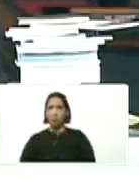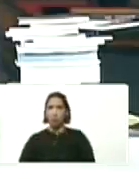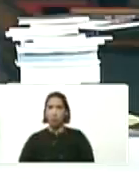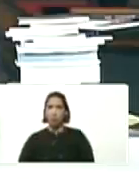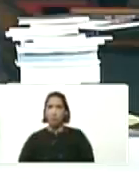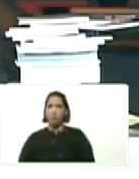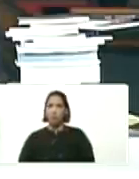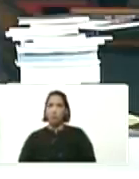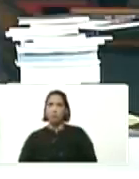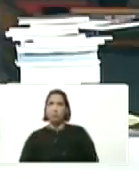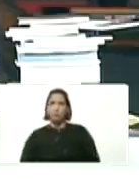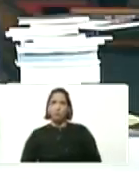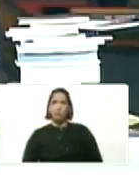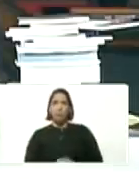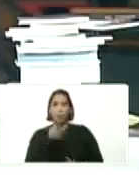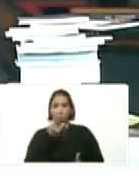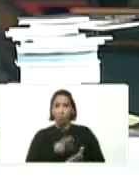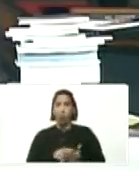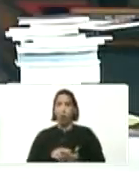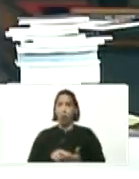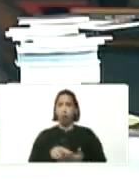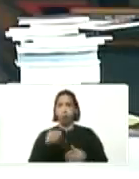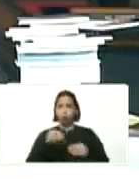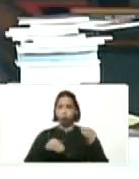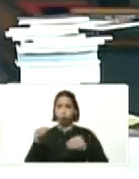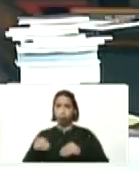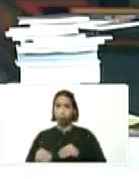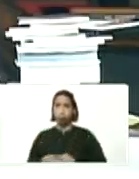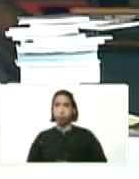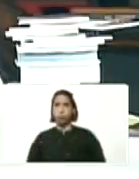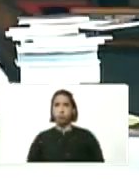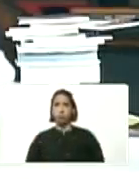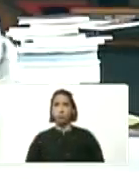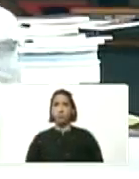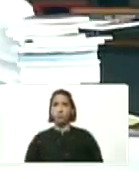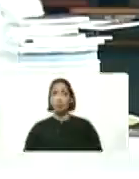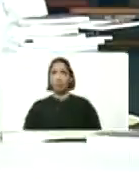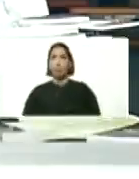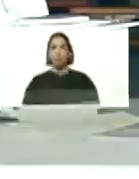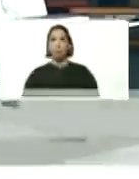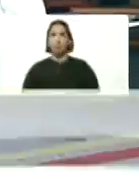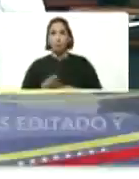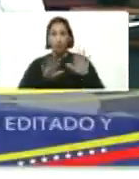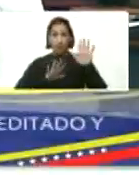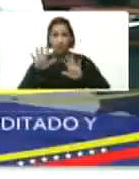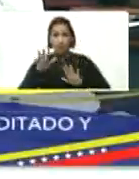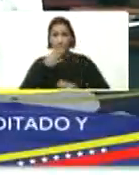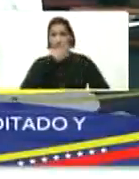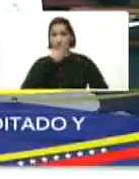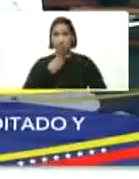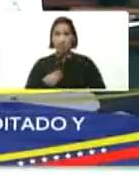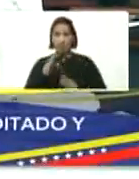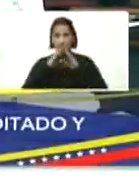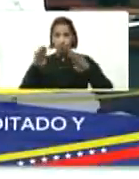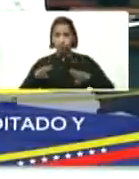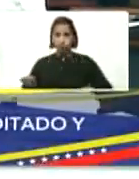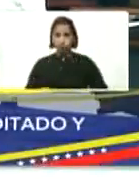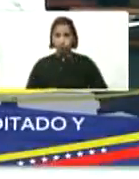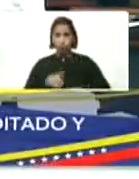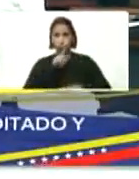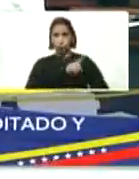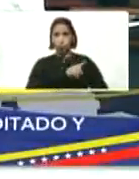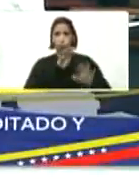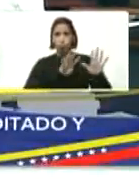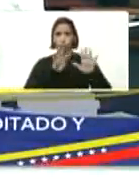fue votado por unanimidad. Fue a consulta en referéndum el 15 de diciembre del 99 y apoyado por